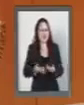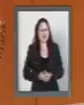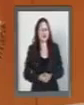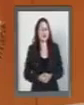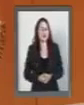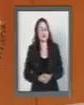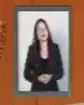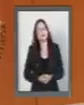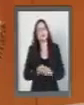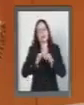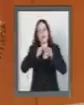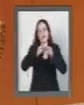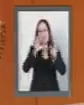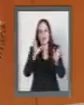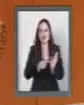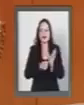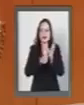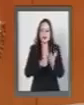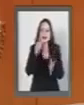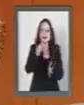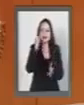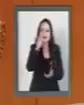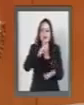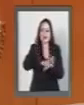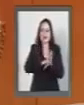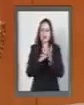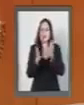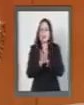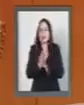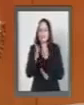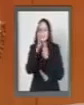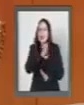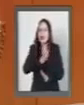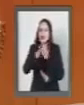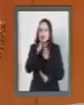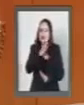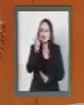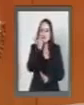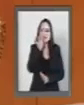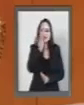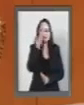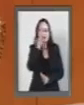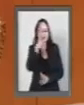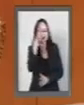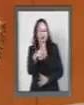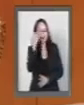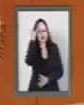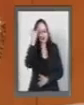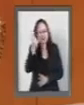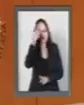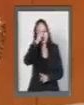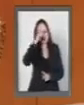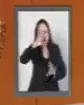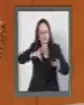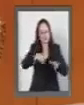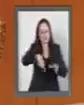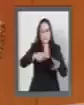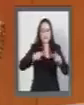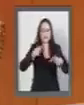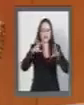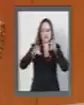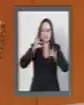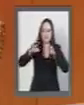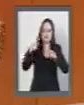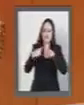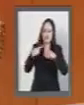creo que esto es un juego de artificio, porque el Consejo Ciudadano es una pantalla electa